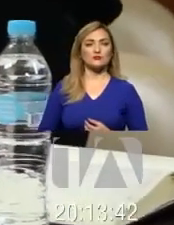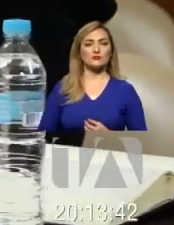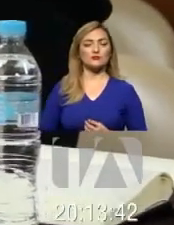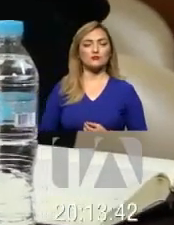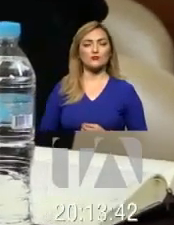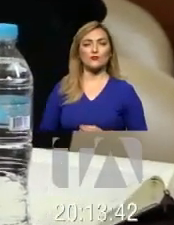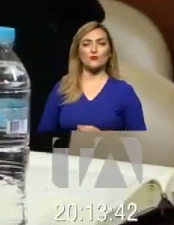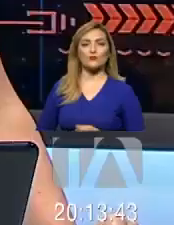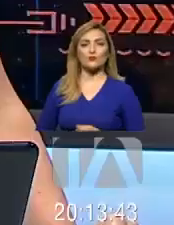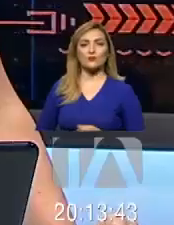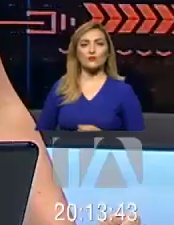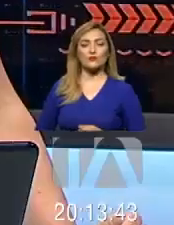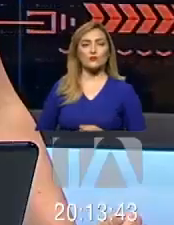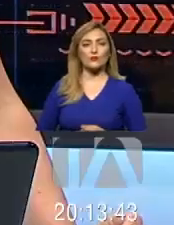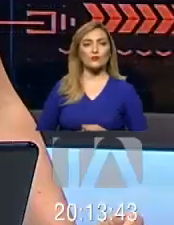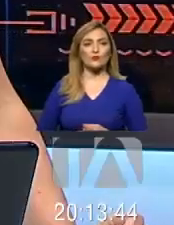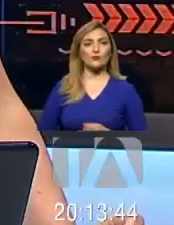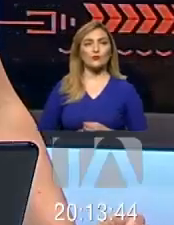24 horas.